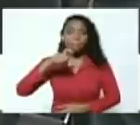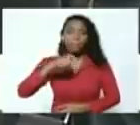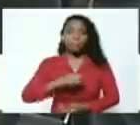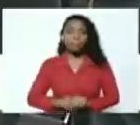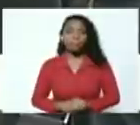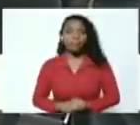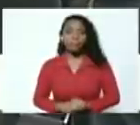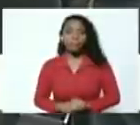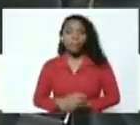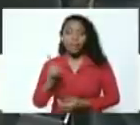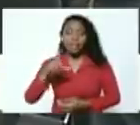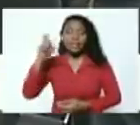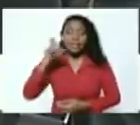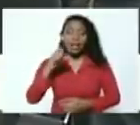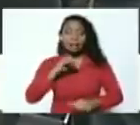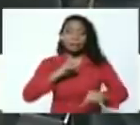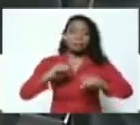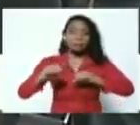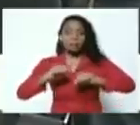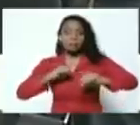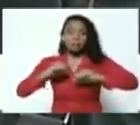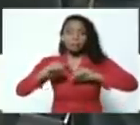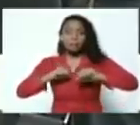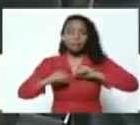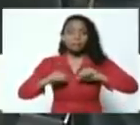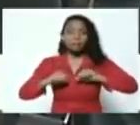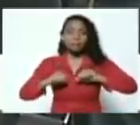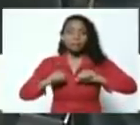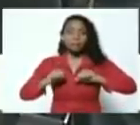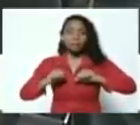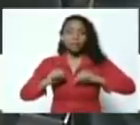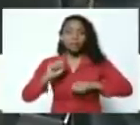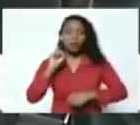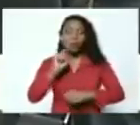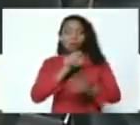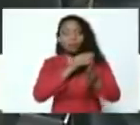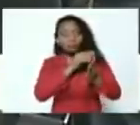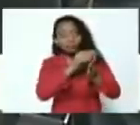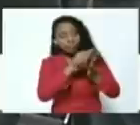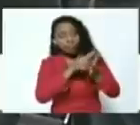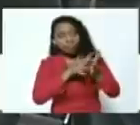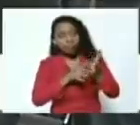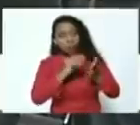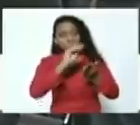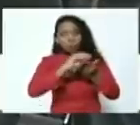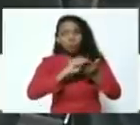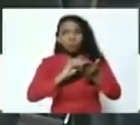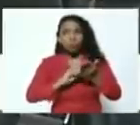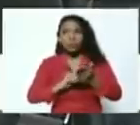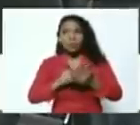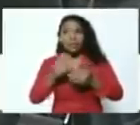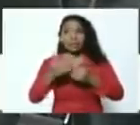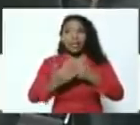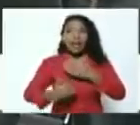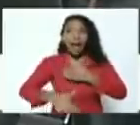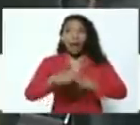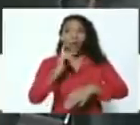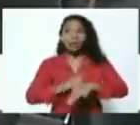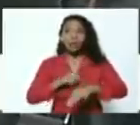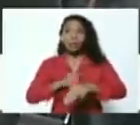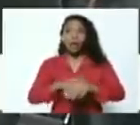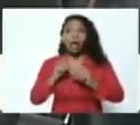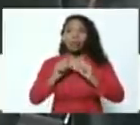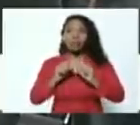Yo escribía un necesario estremecimiento de unas estructuras que por largo tiempo han permanecido,